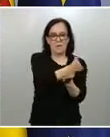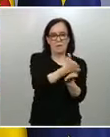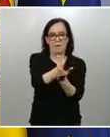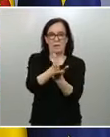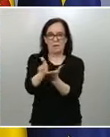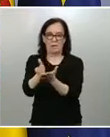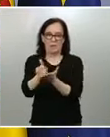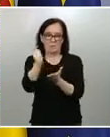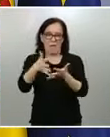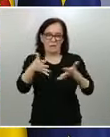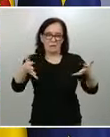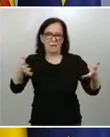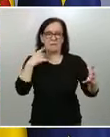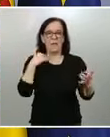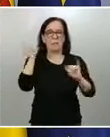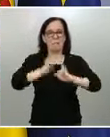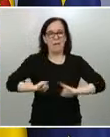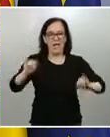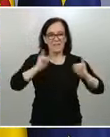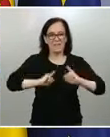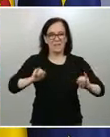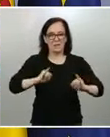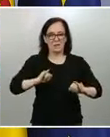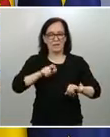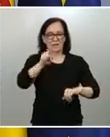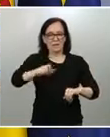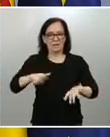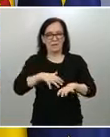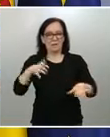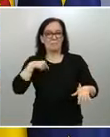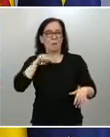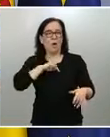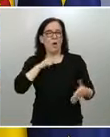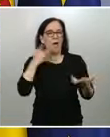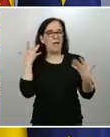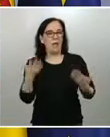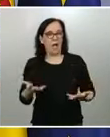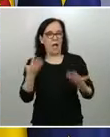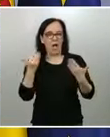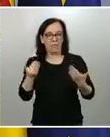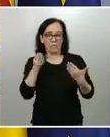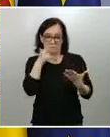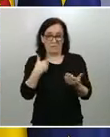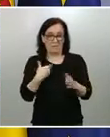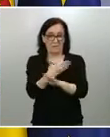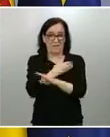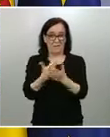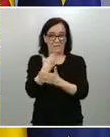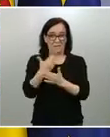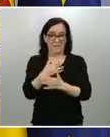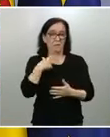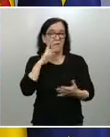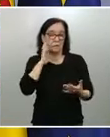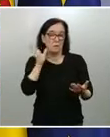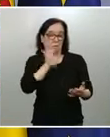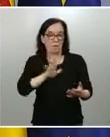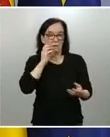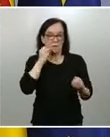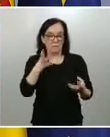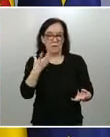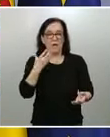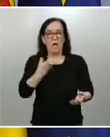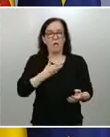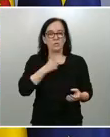paseos que además la población agradece como estamos viendo estos días por lo tanto me parece bien los ayuntamientos plantean alternativas